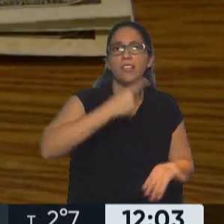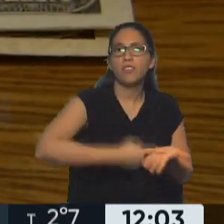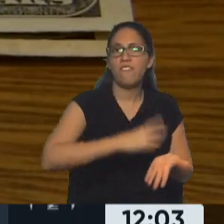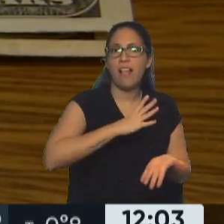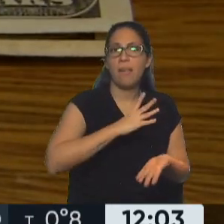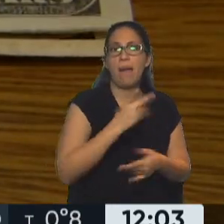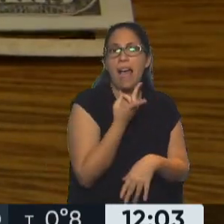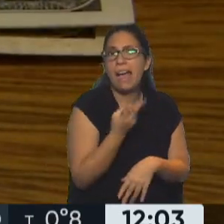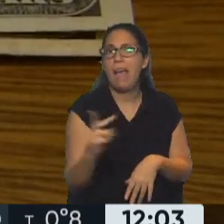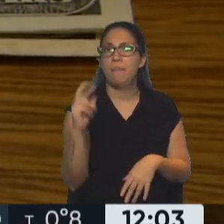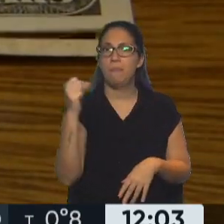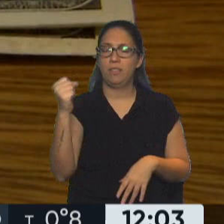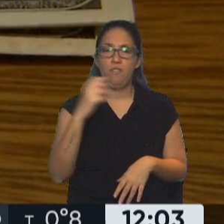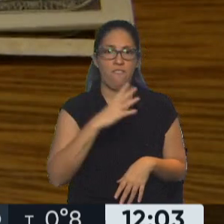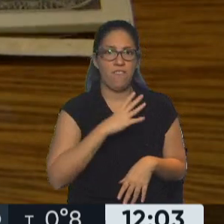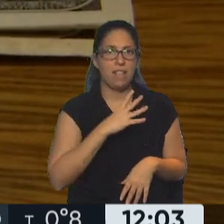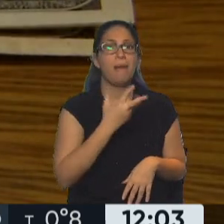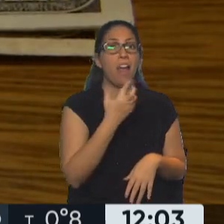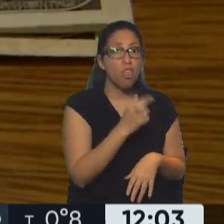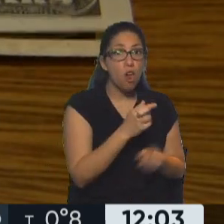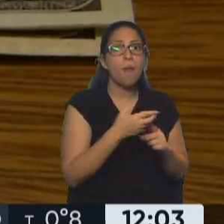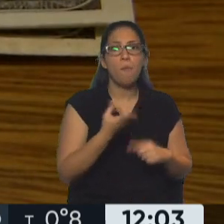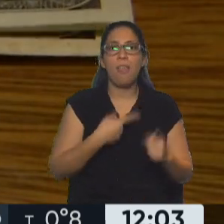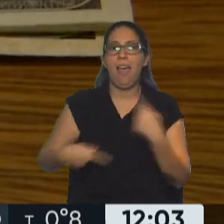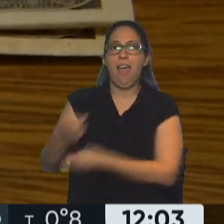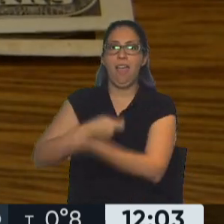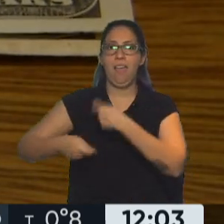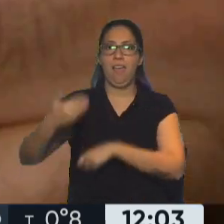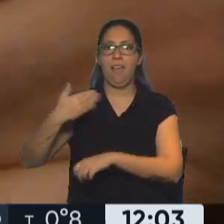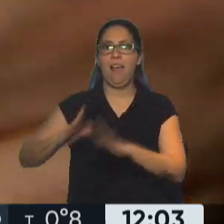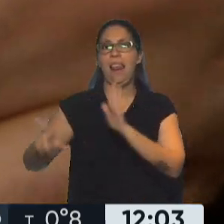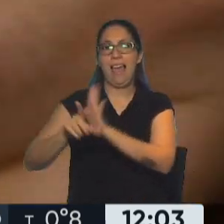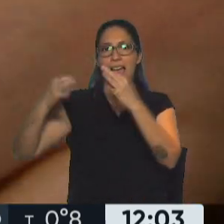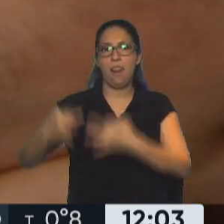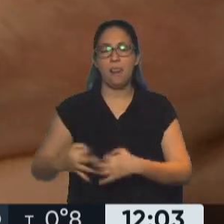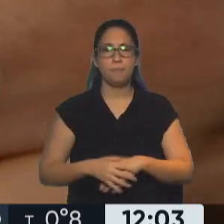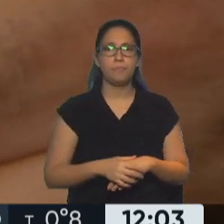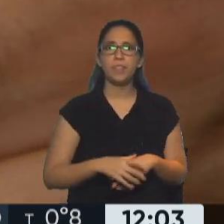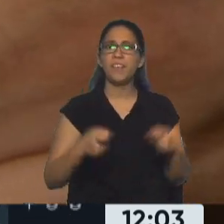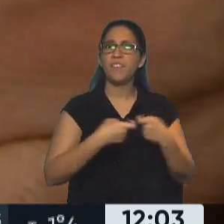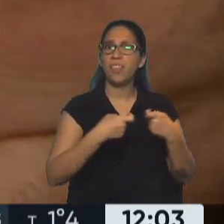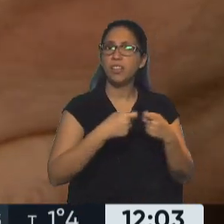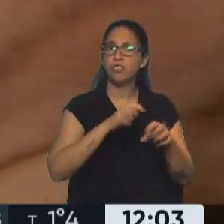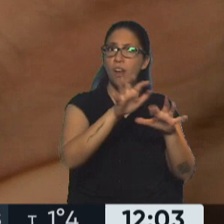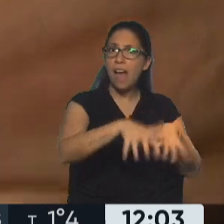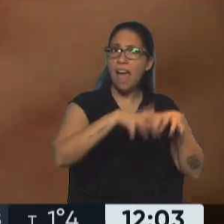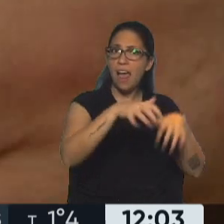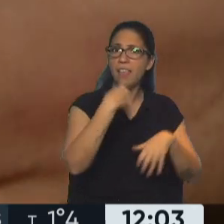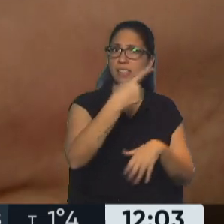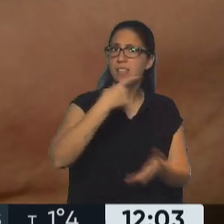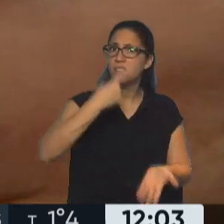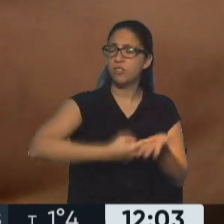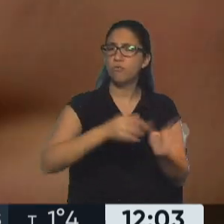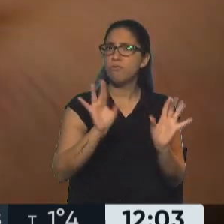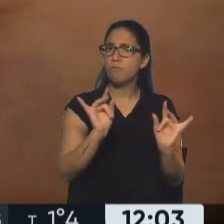de liquidar y de ingresar esos dólares en el mercado cambiario. Algunas entidades como la Federación Agraria advirtieron que es una medida muy complicada